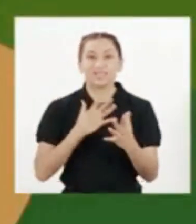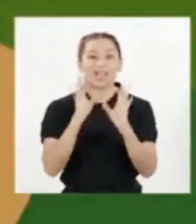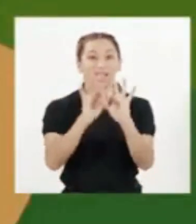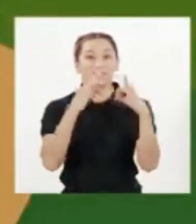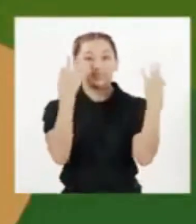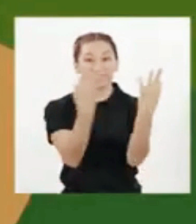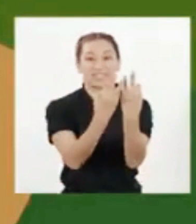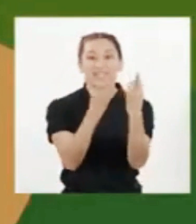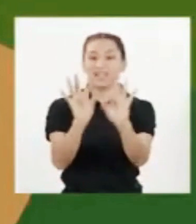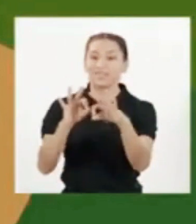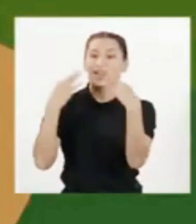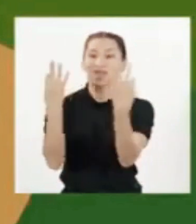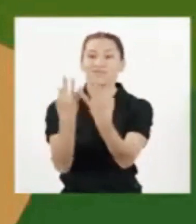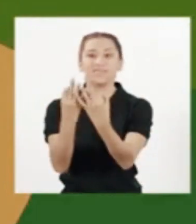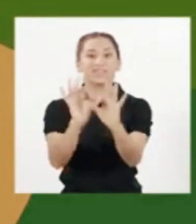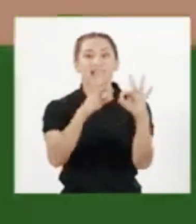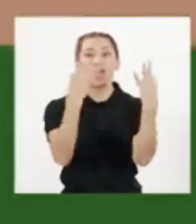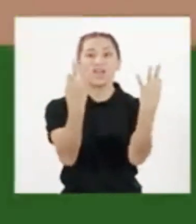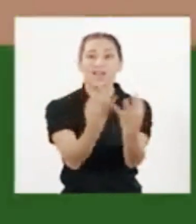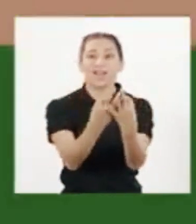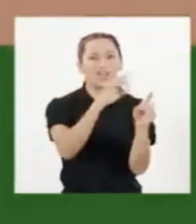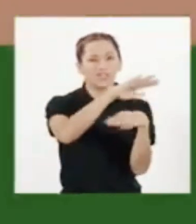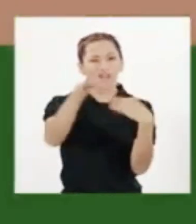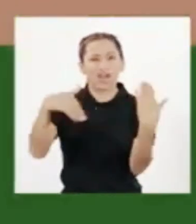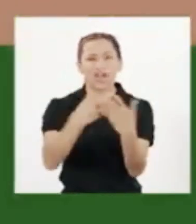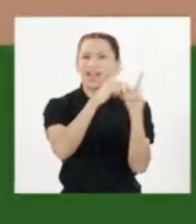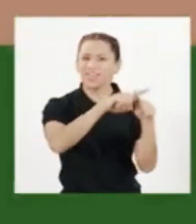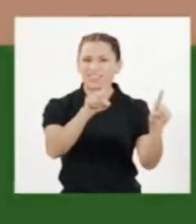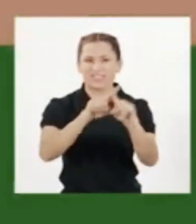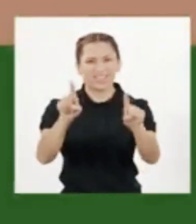bien. Familias, familias, son